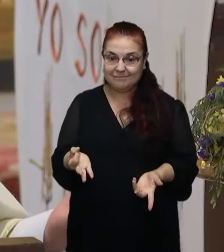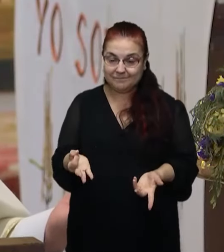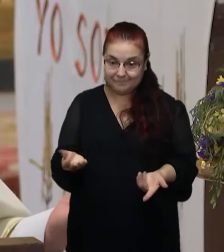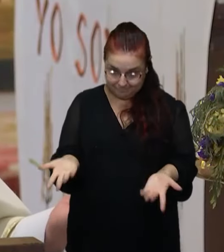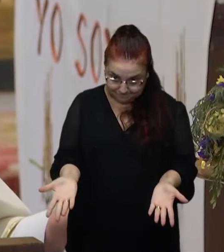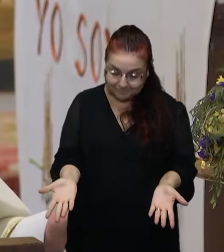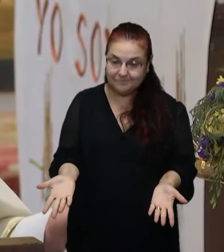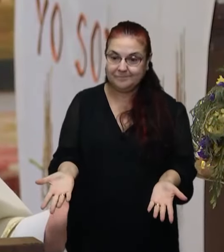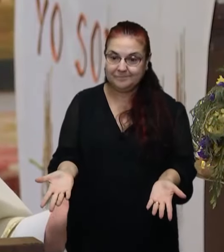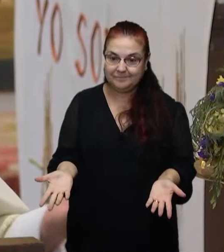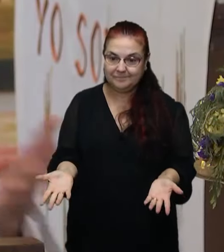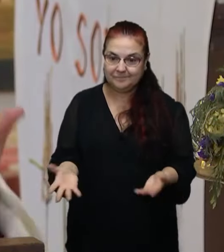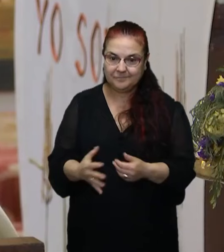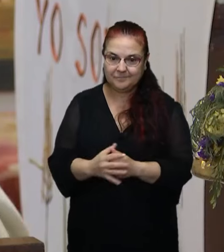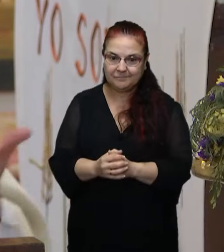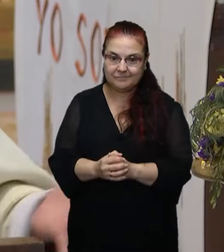eso.